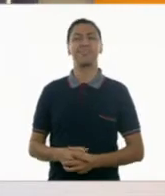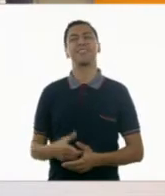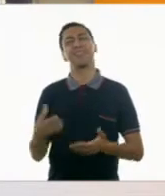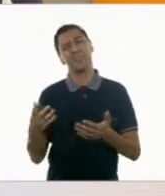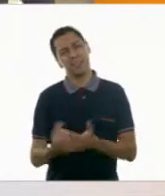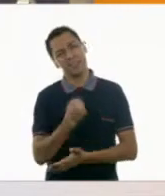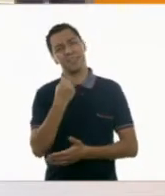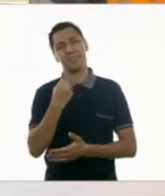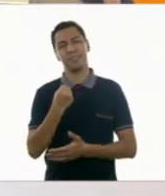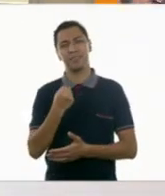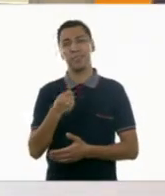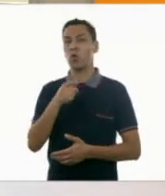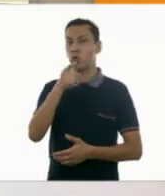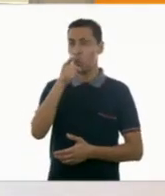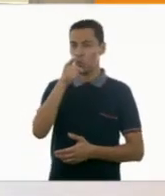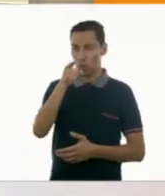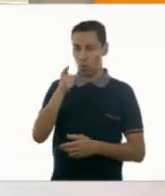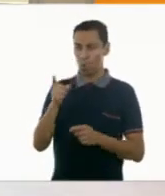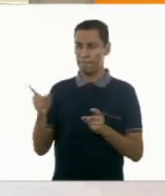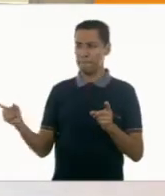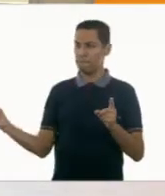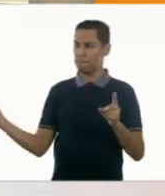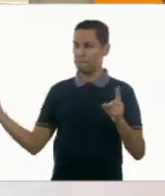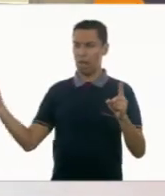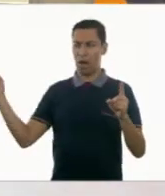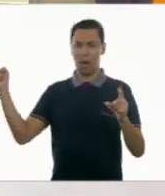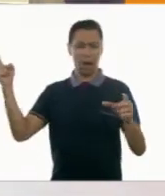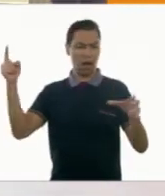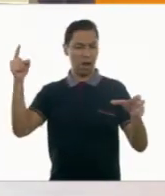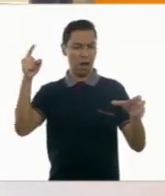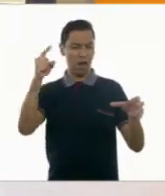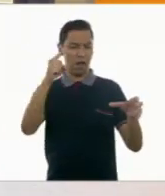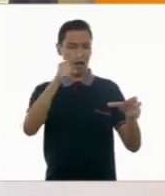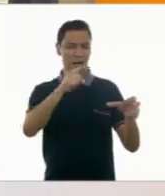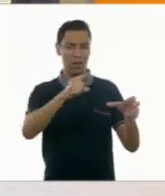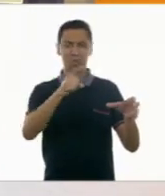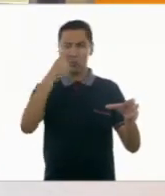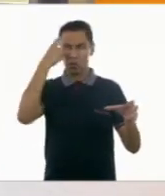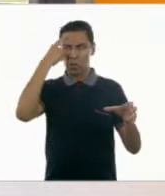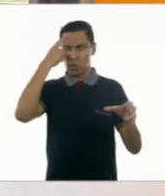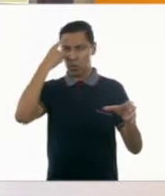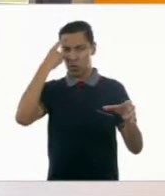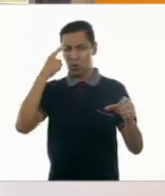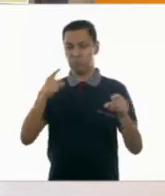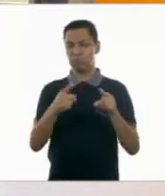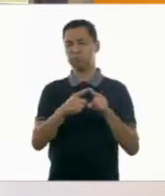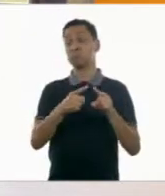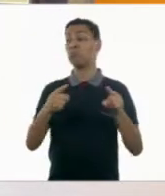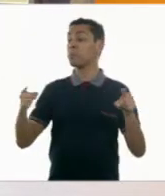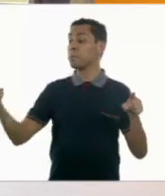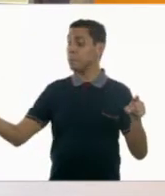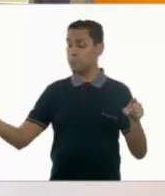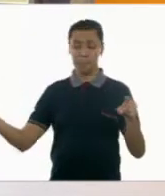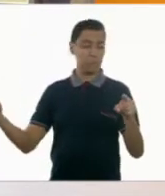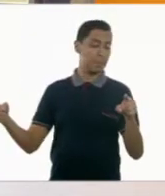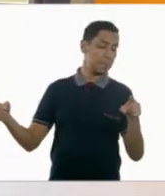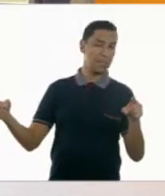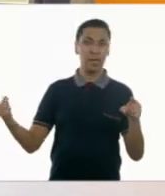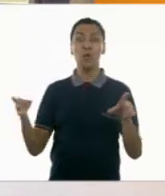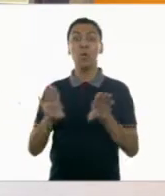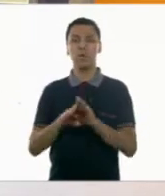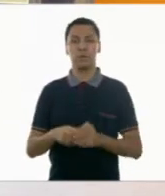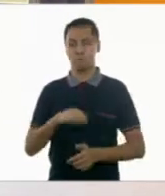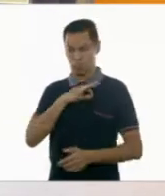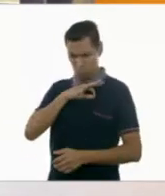Pero ya estás calculando muy bien la fuerza. Estuvo muy cercano. Un poquitito más de fuerza, Ale. Sí puedes.